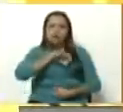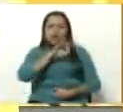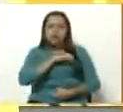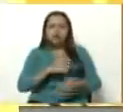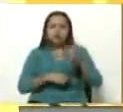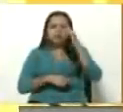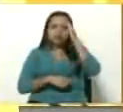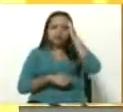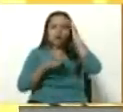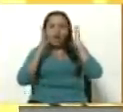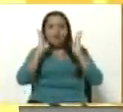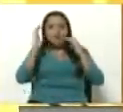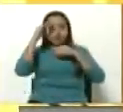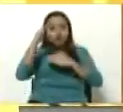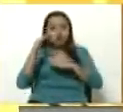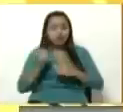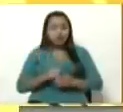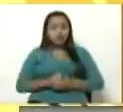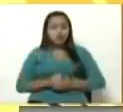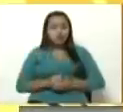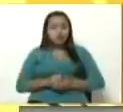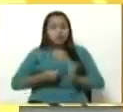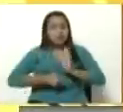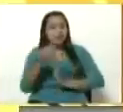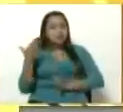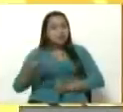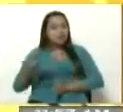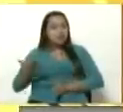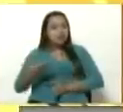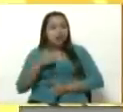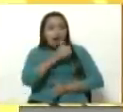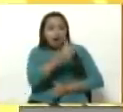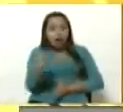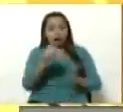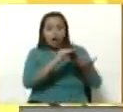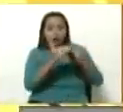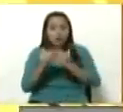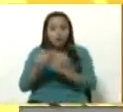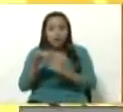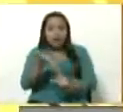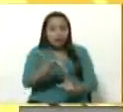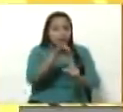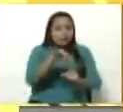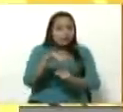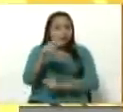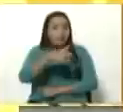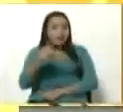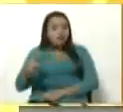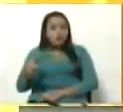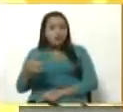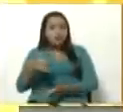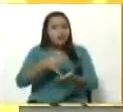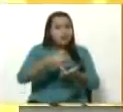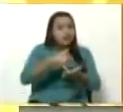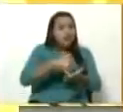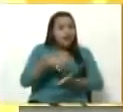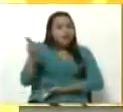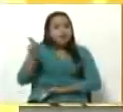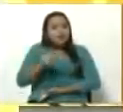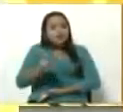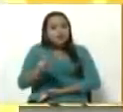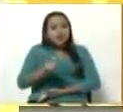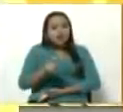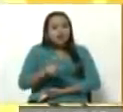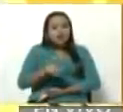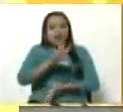atención, fundamentalmente por cada comunidad, con los casos fundamentados a la necesidad de ese